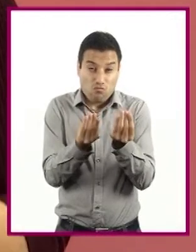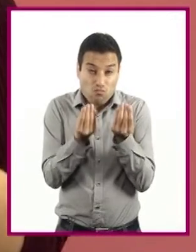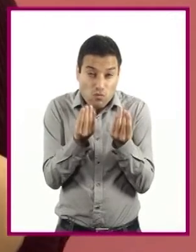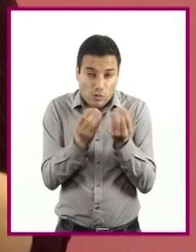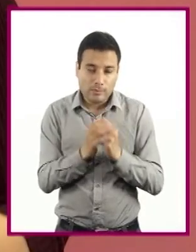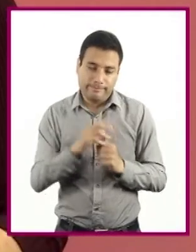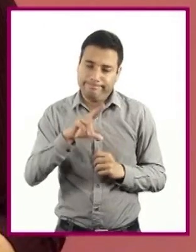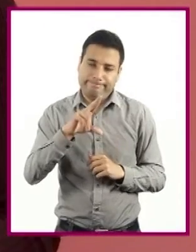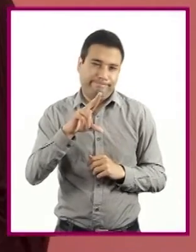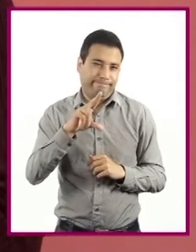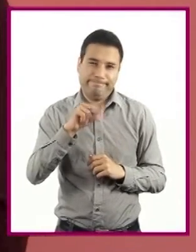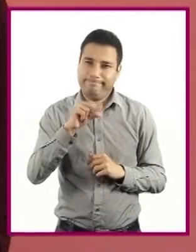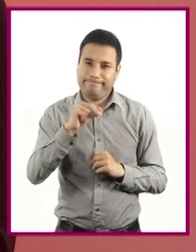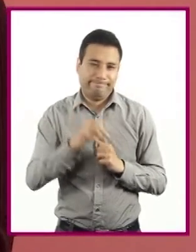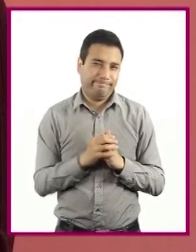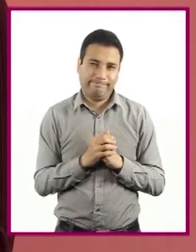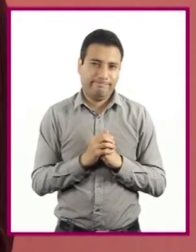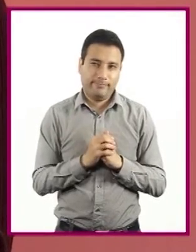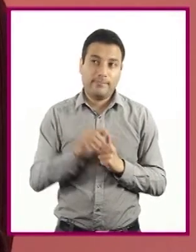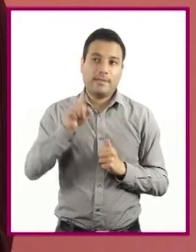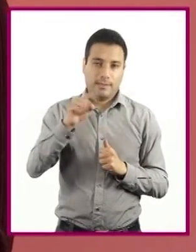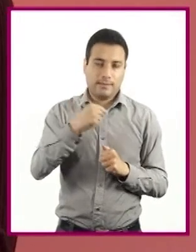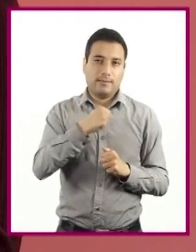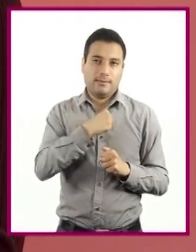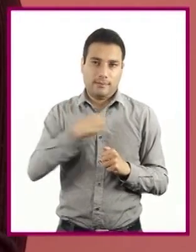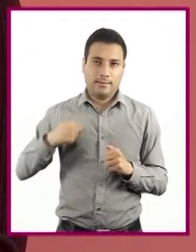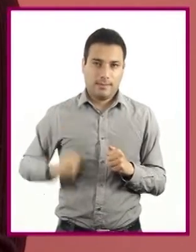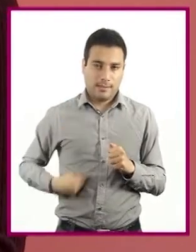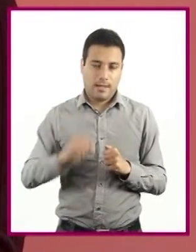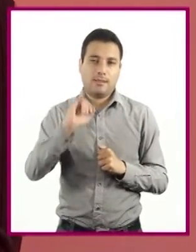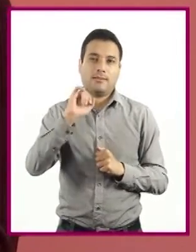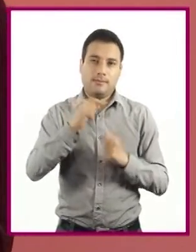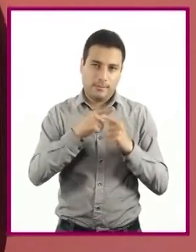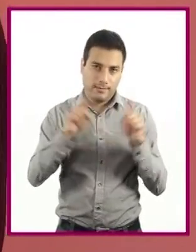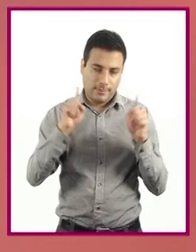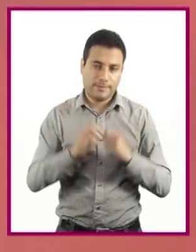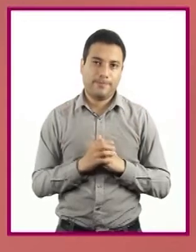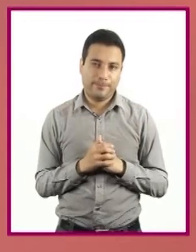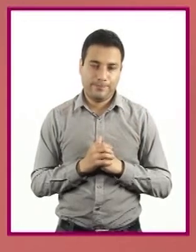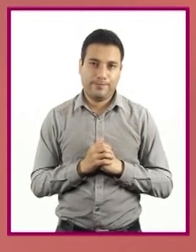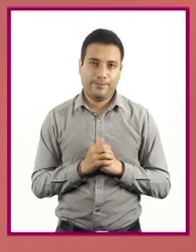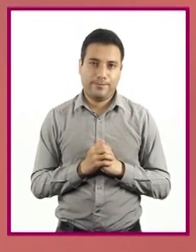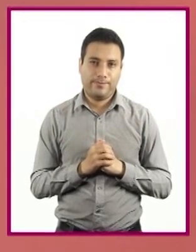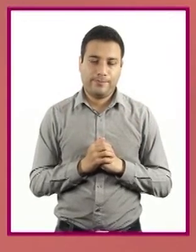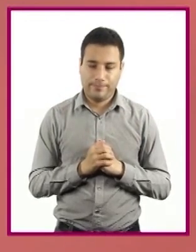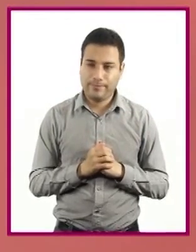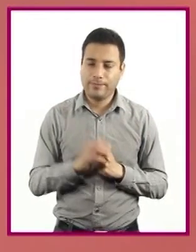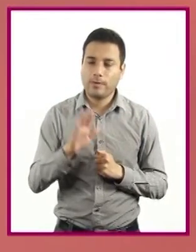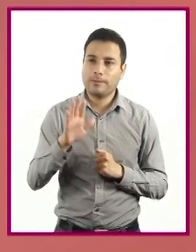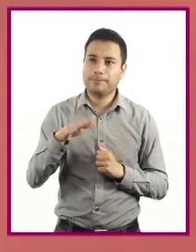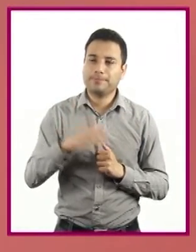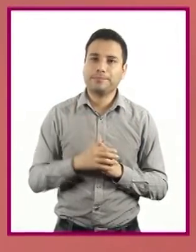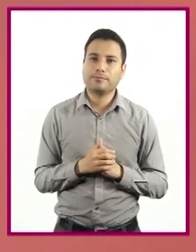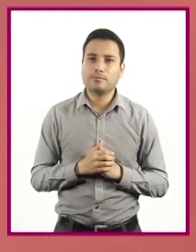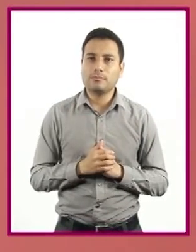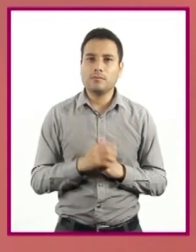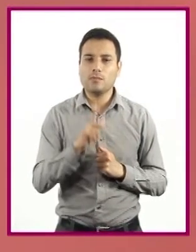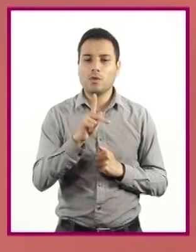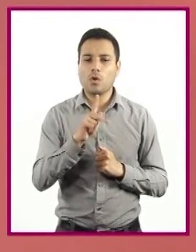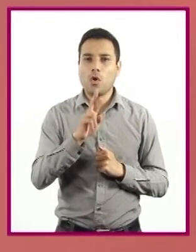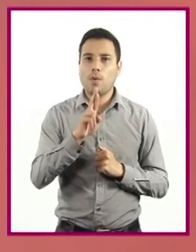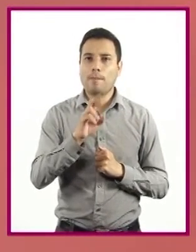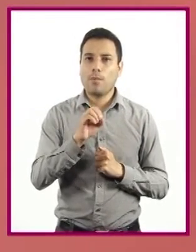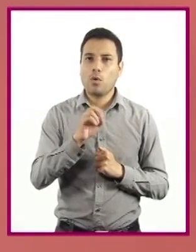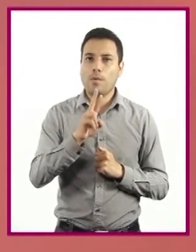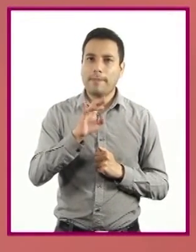y miles de entradas como lo son los proverbios clásicos de China. Doctora, ¿los proverbios, refranes y